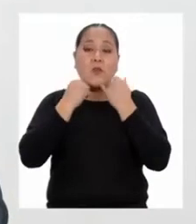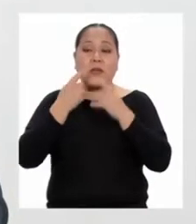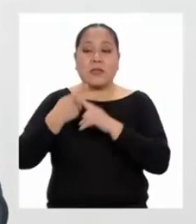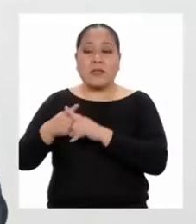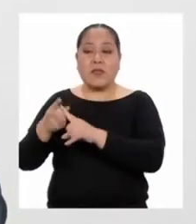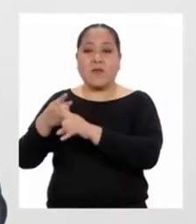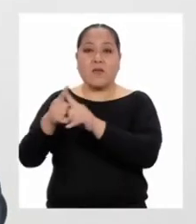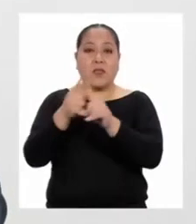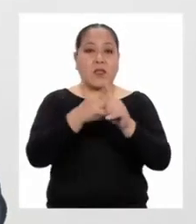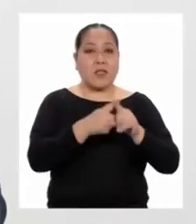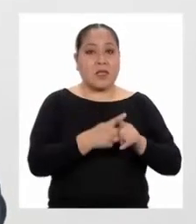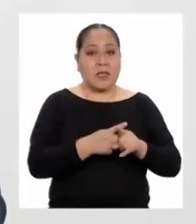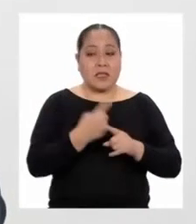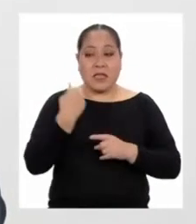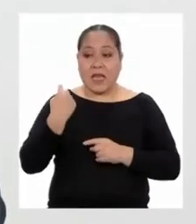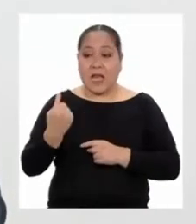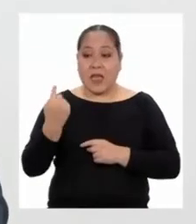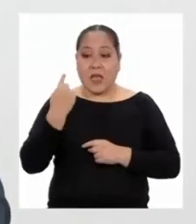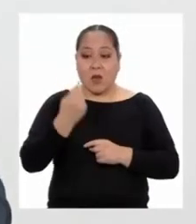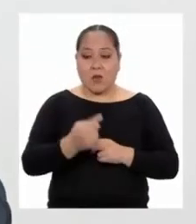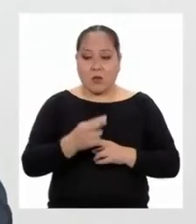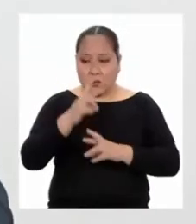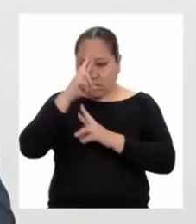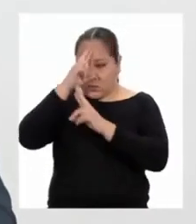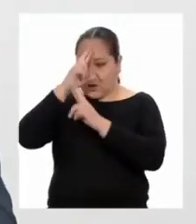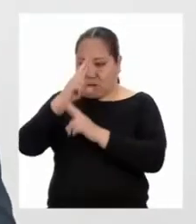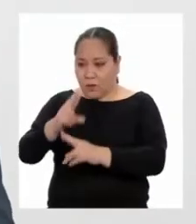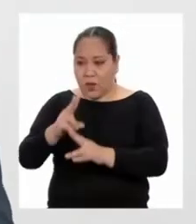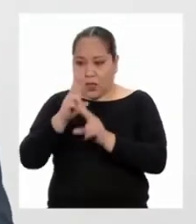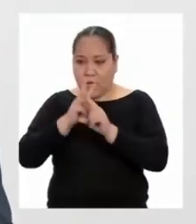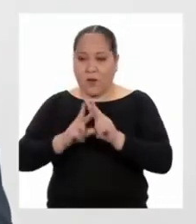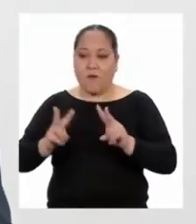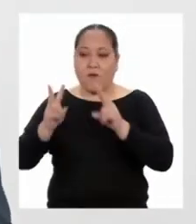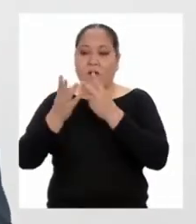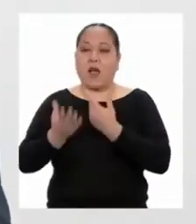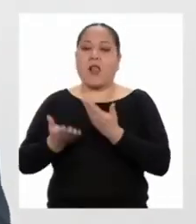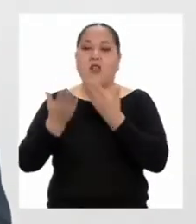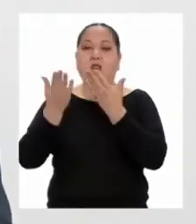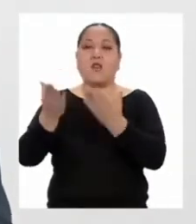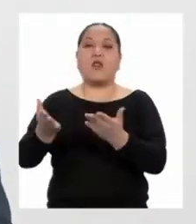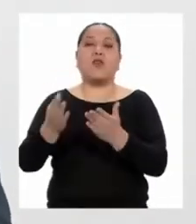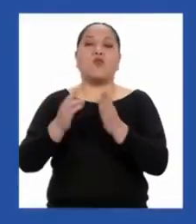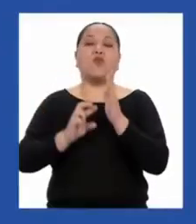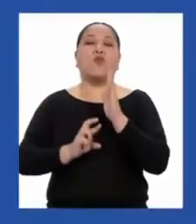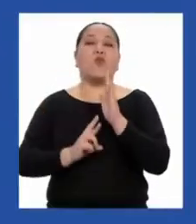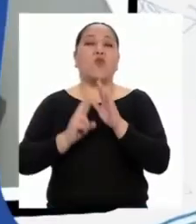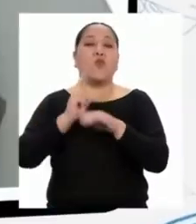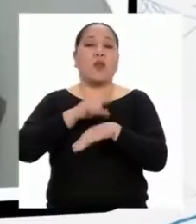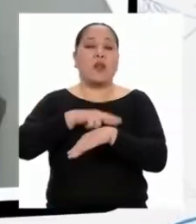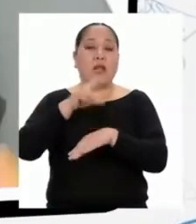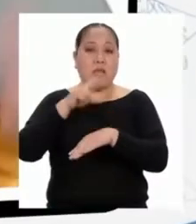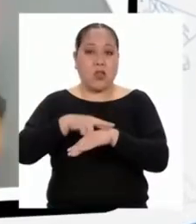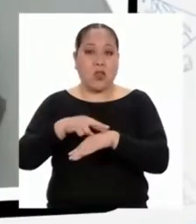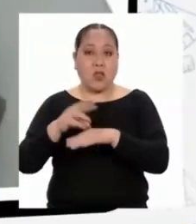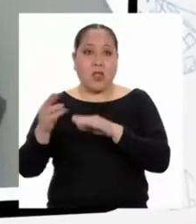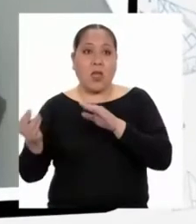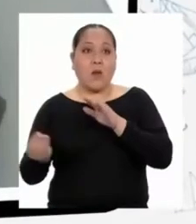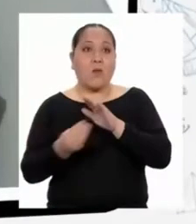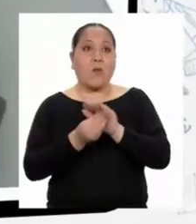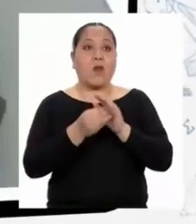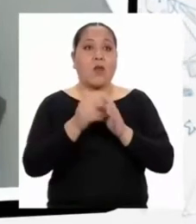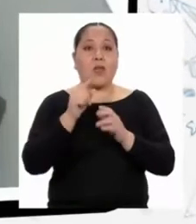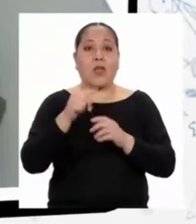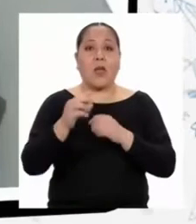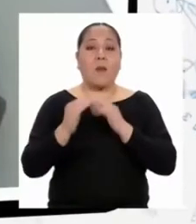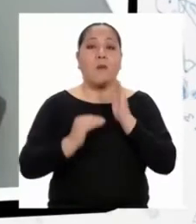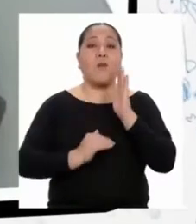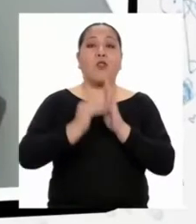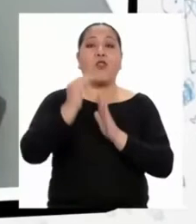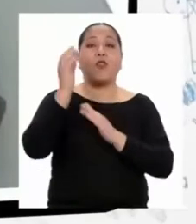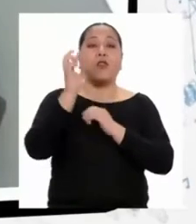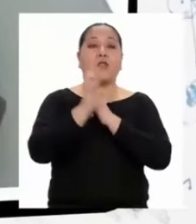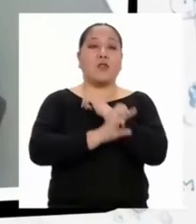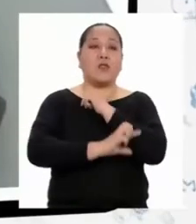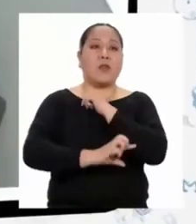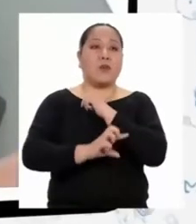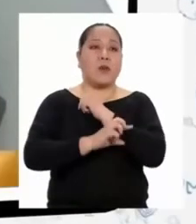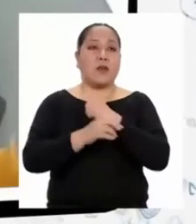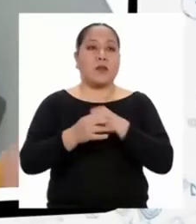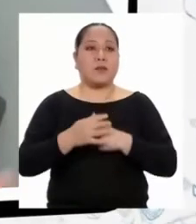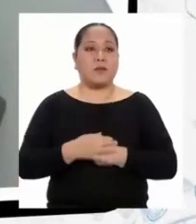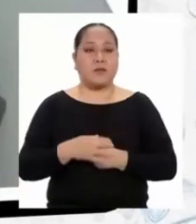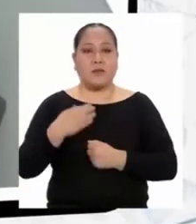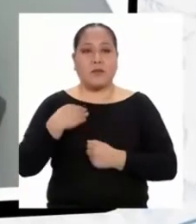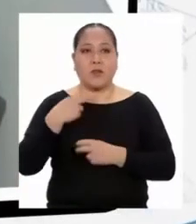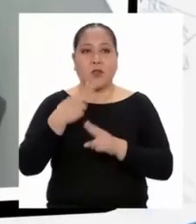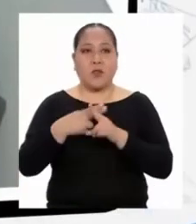y cada una valora su región y a la vez aportan para el progreso del país. Hola, soy Alexis de la región Lima.